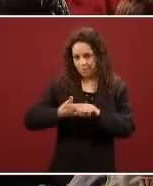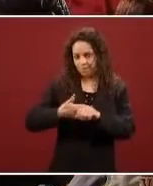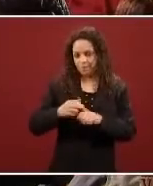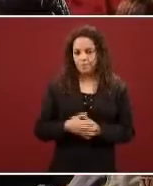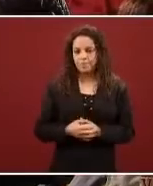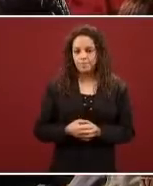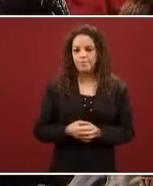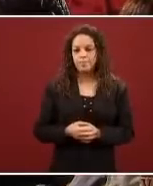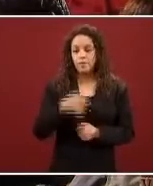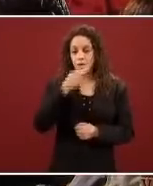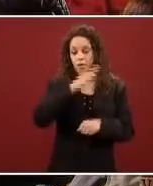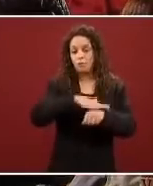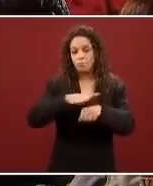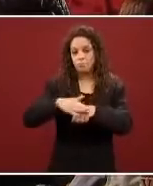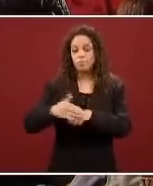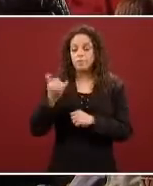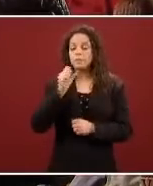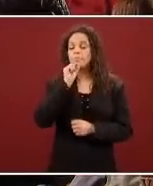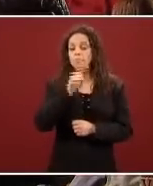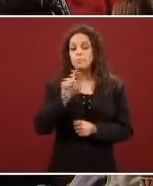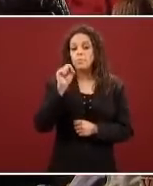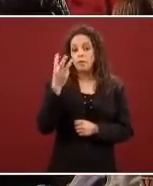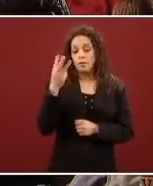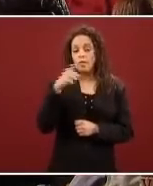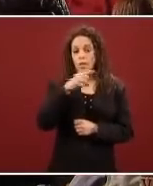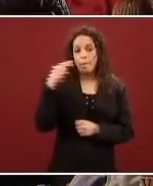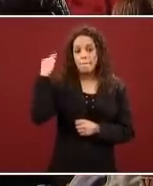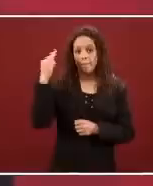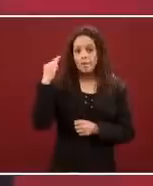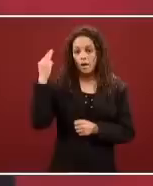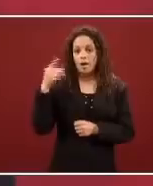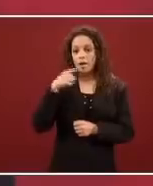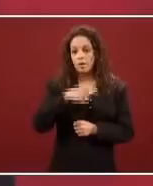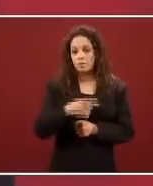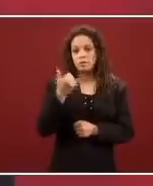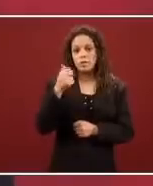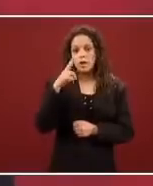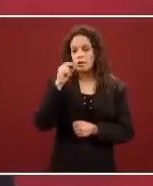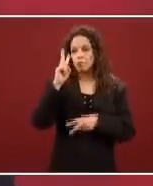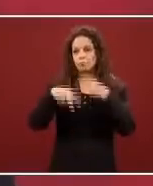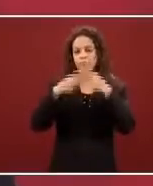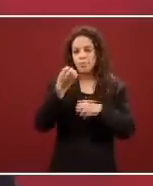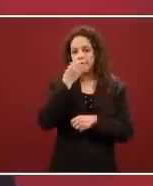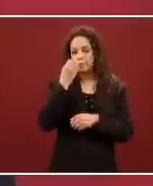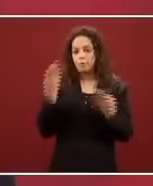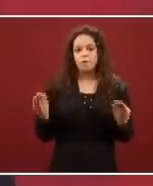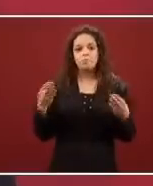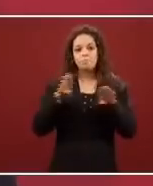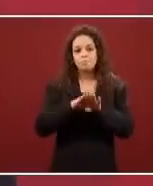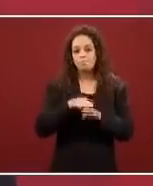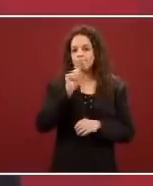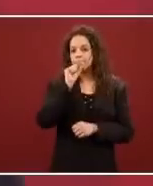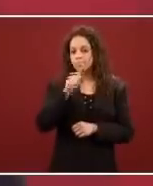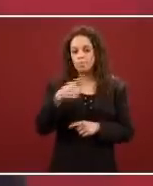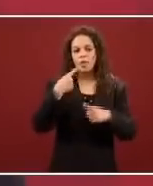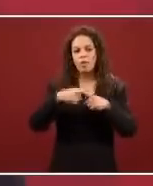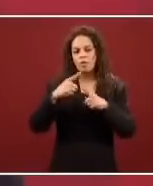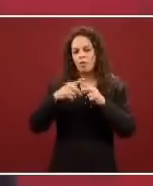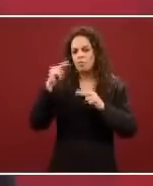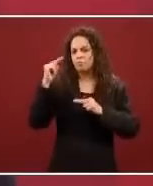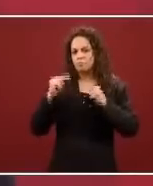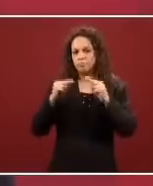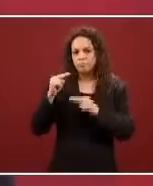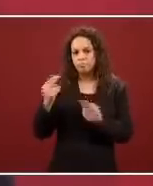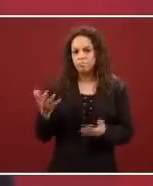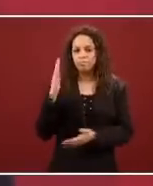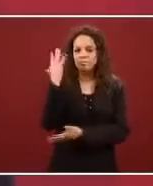también que a partir del 23 de marzo iniciaría la suspensión de labores escolares en todos los niveles, como también